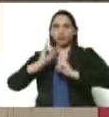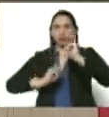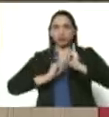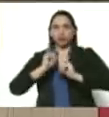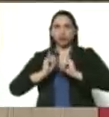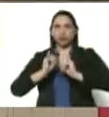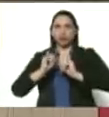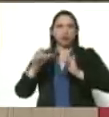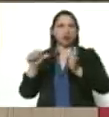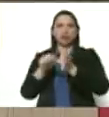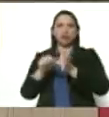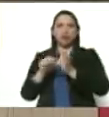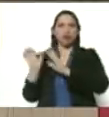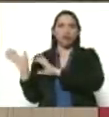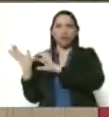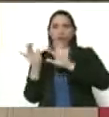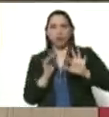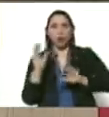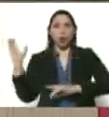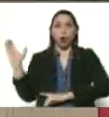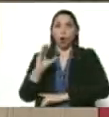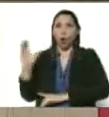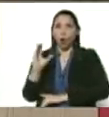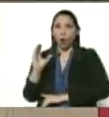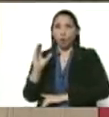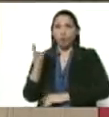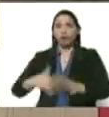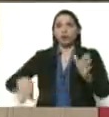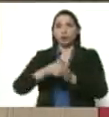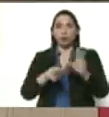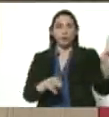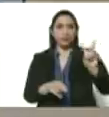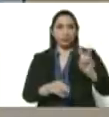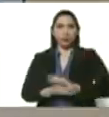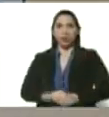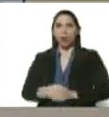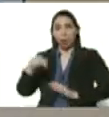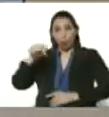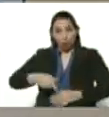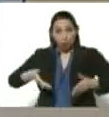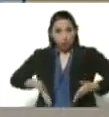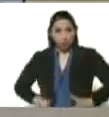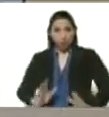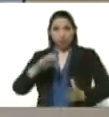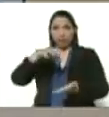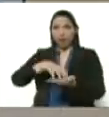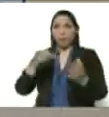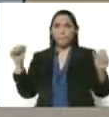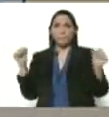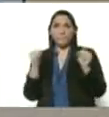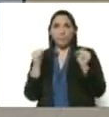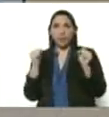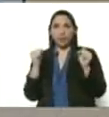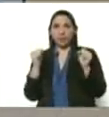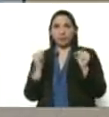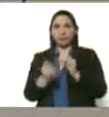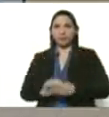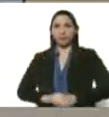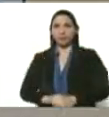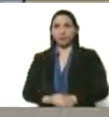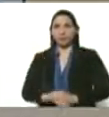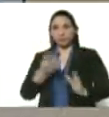procedente de Colombia, Bogotá, regresó a Venezuela y hoy nació en el estado de Mérida, Luis Ander.